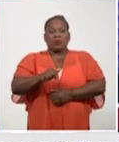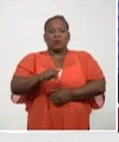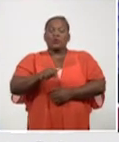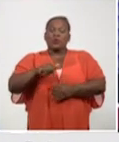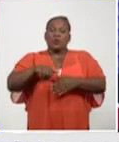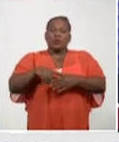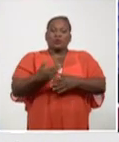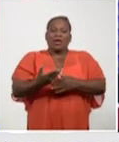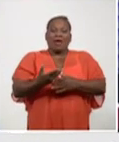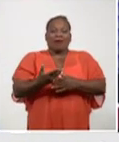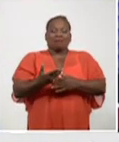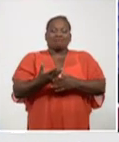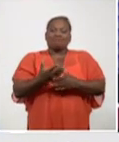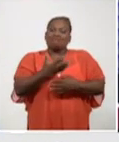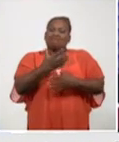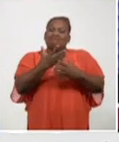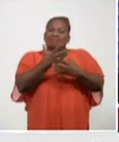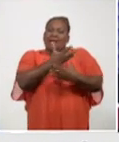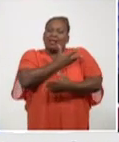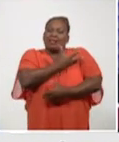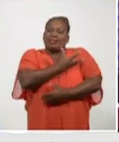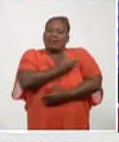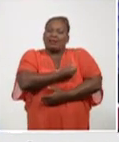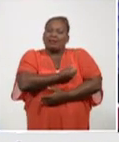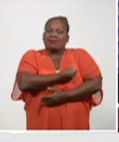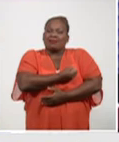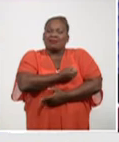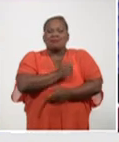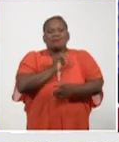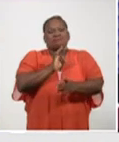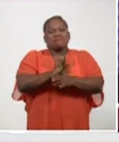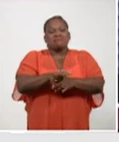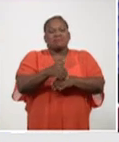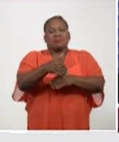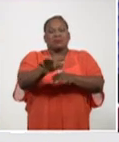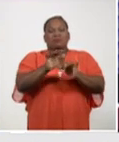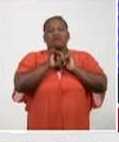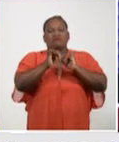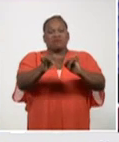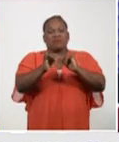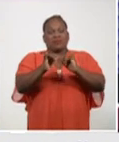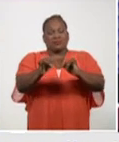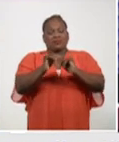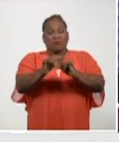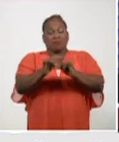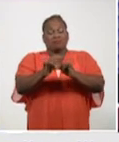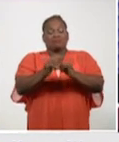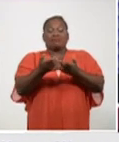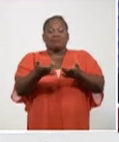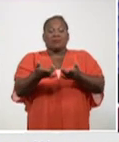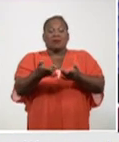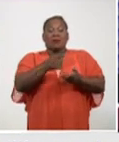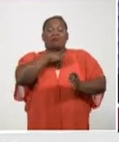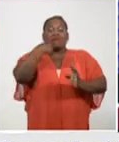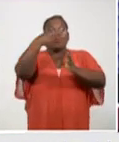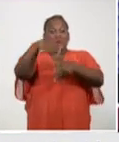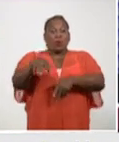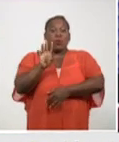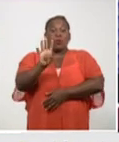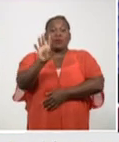decirse, porque comenzamos nuestra información informando el fallecimiento de 4 personas.